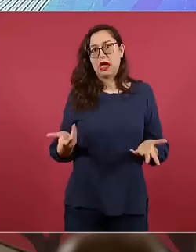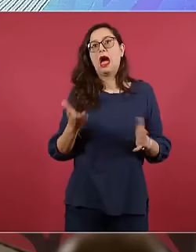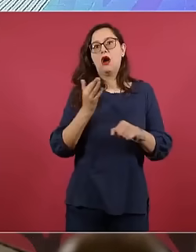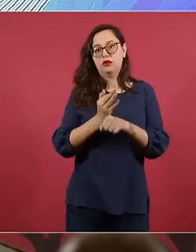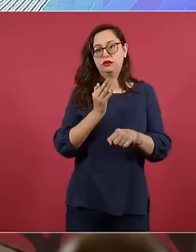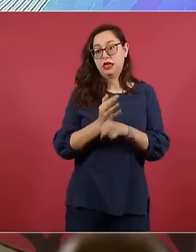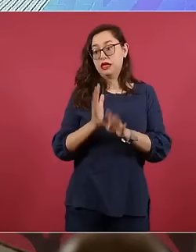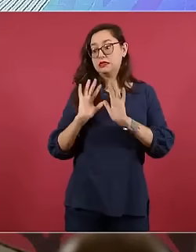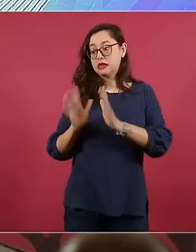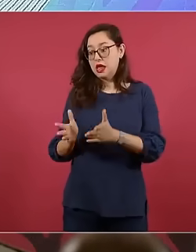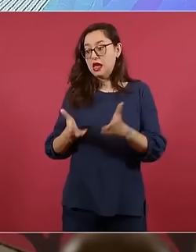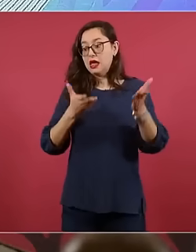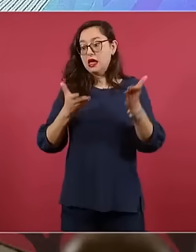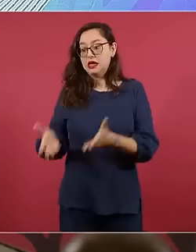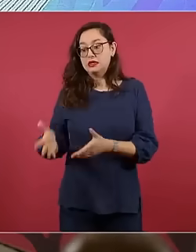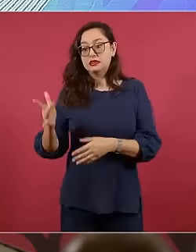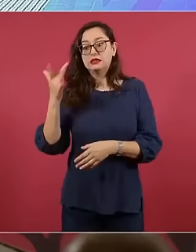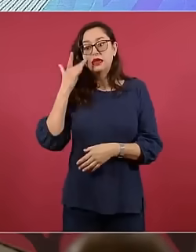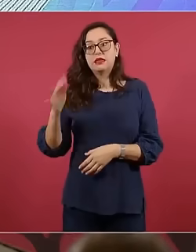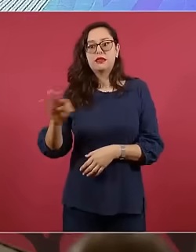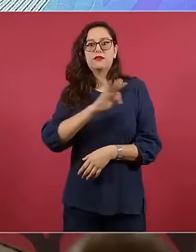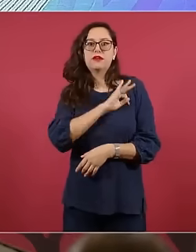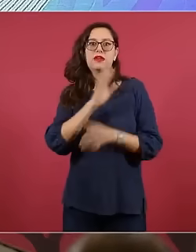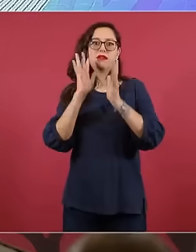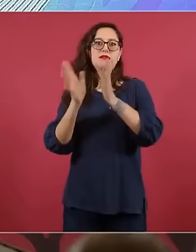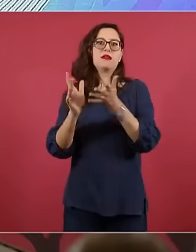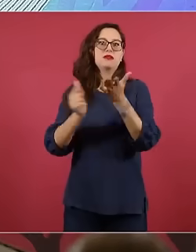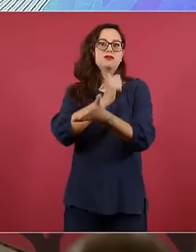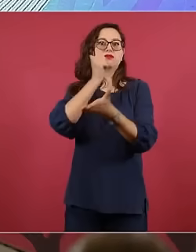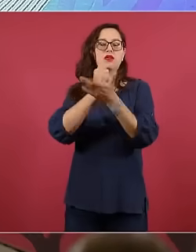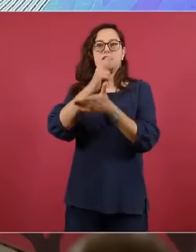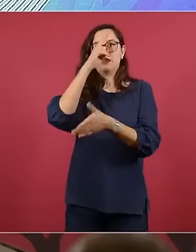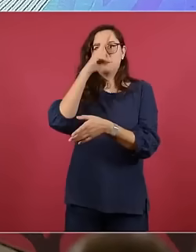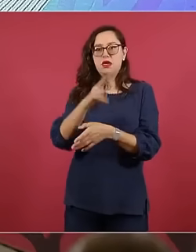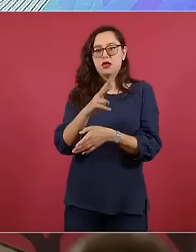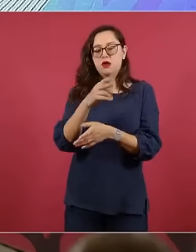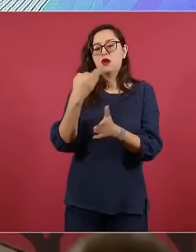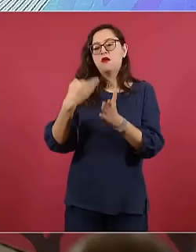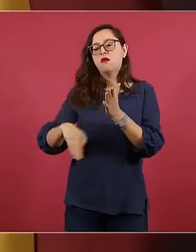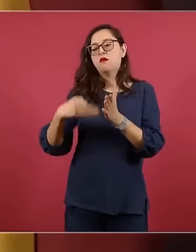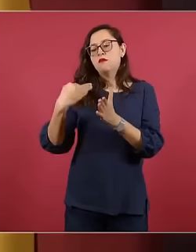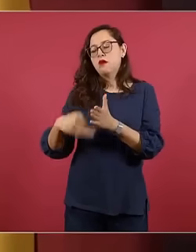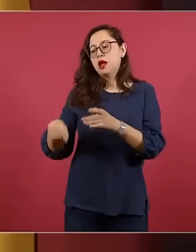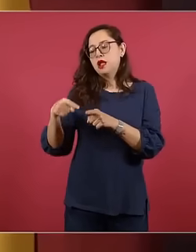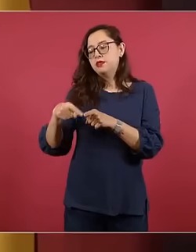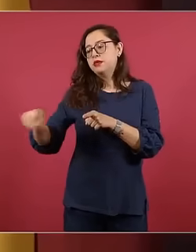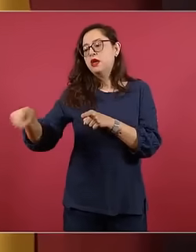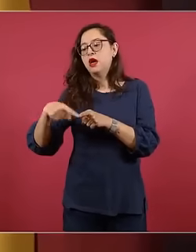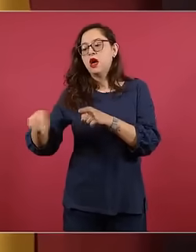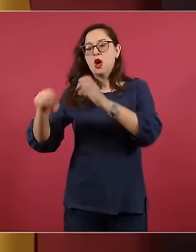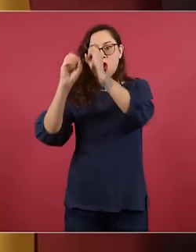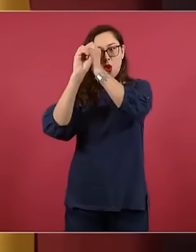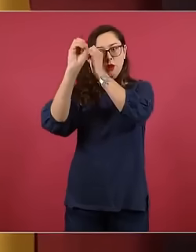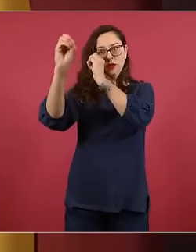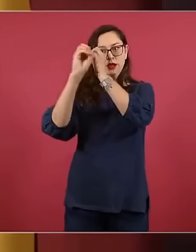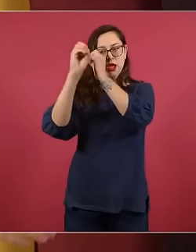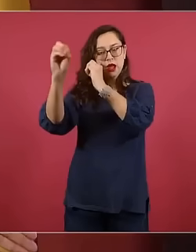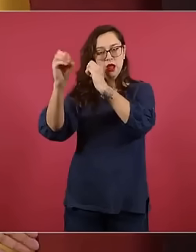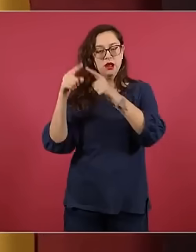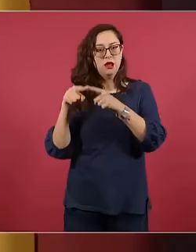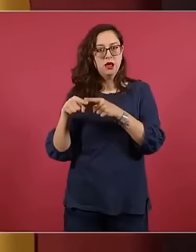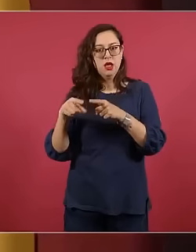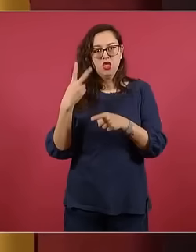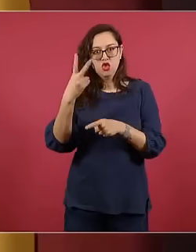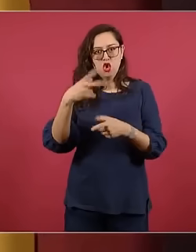Observatorio. Ahí se siguen realizando. Es de ahí, de Santa Fe a Vasco de Quiroga, Vasco de